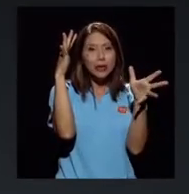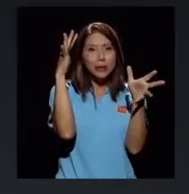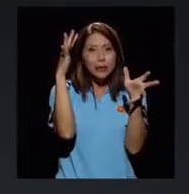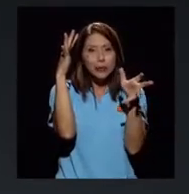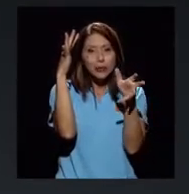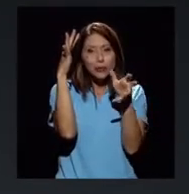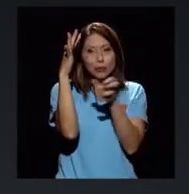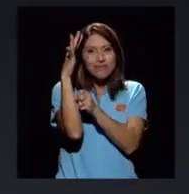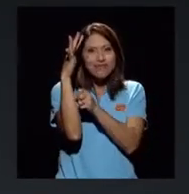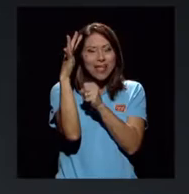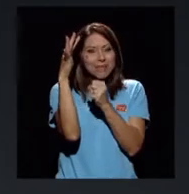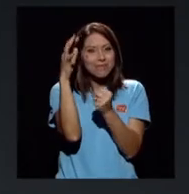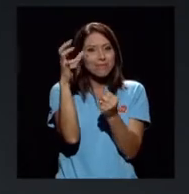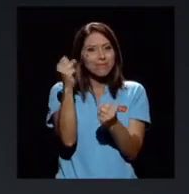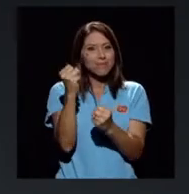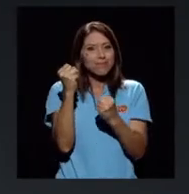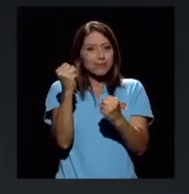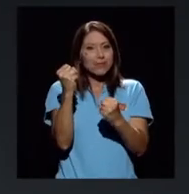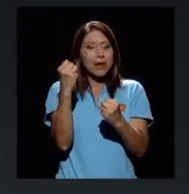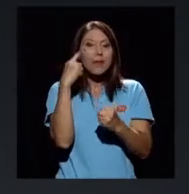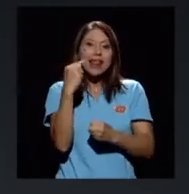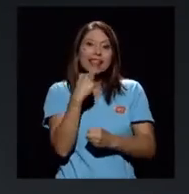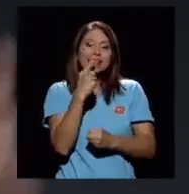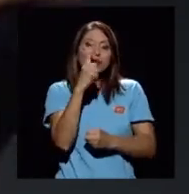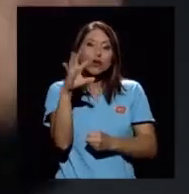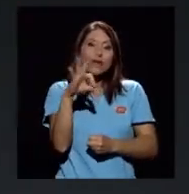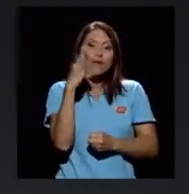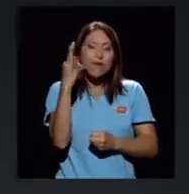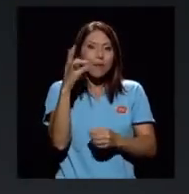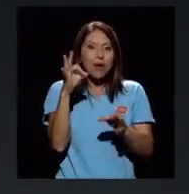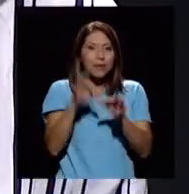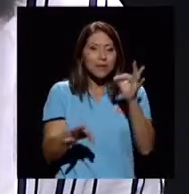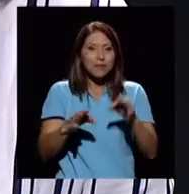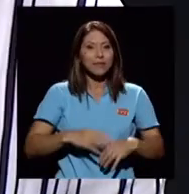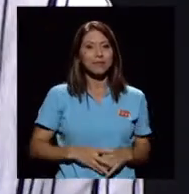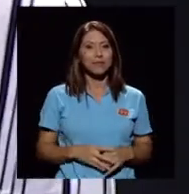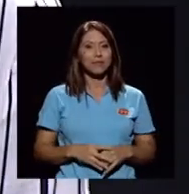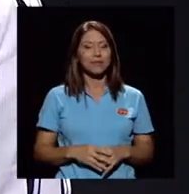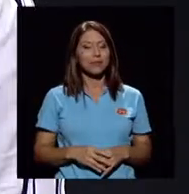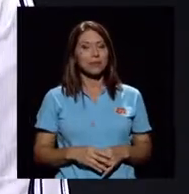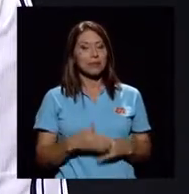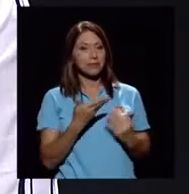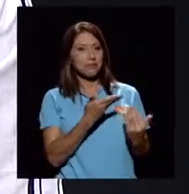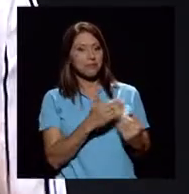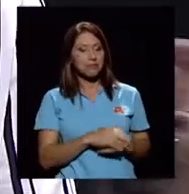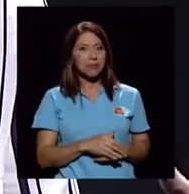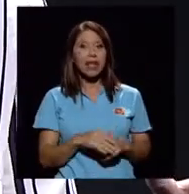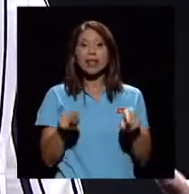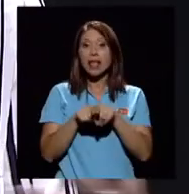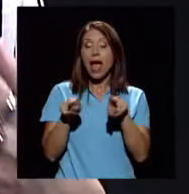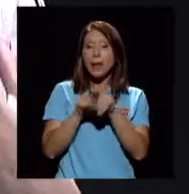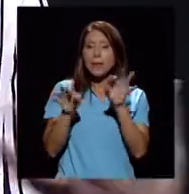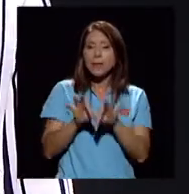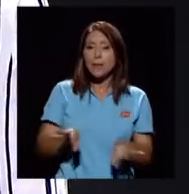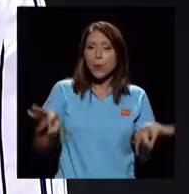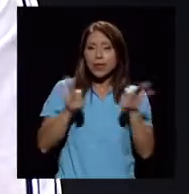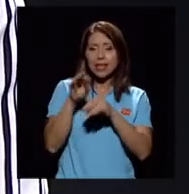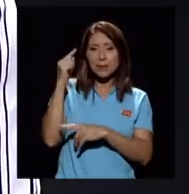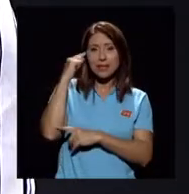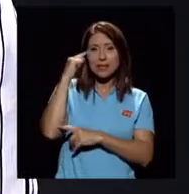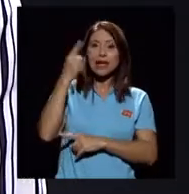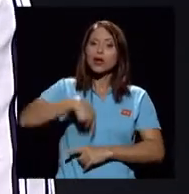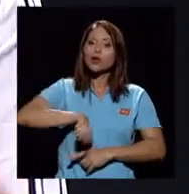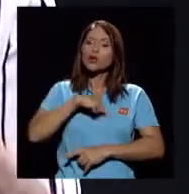en términos de un rústico herediano. Pero doña Milagro, por favor. Sí, tal vez es importante pensar, estamos pensando en